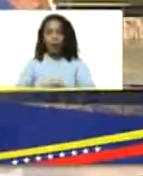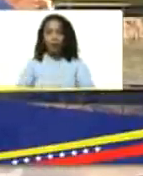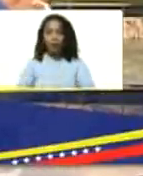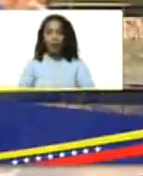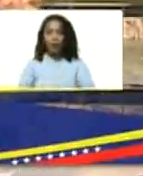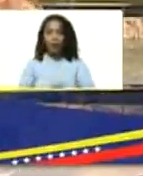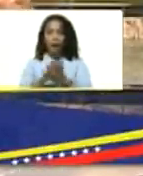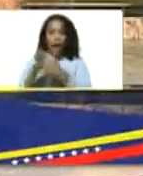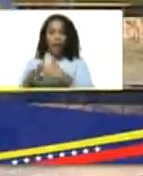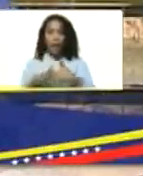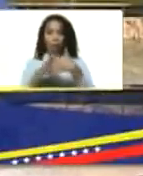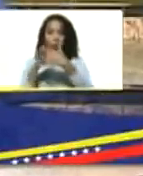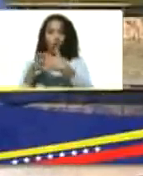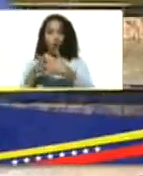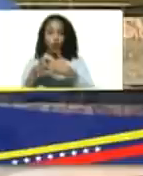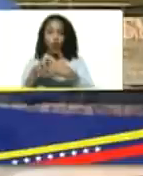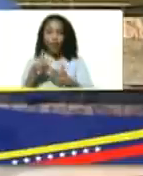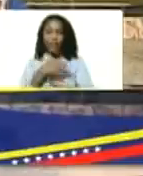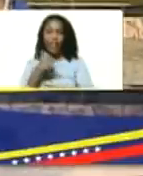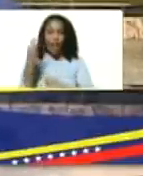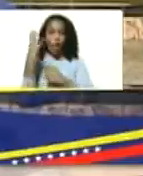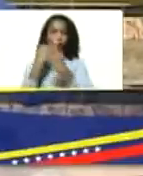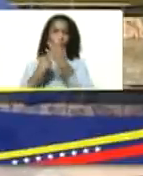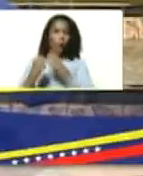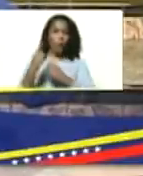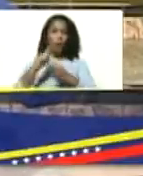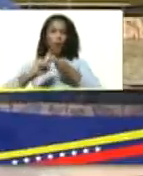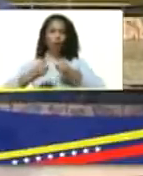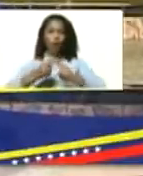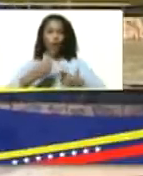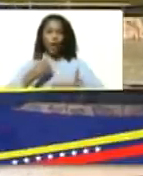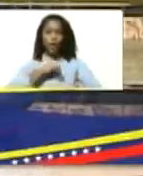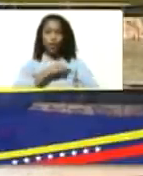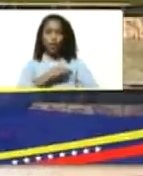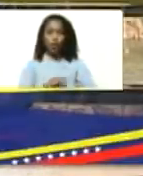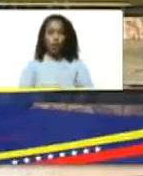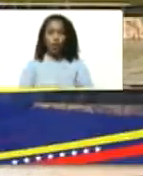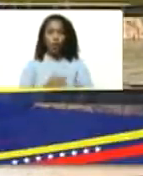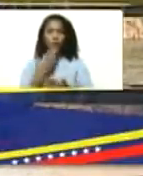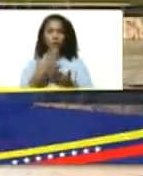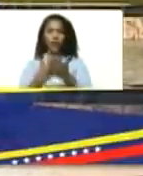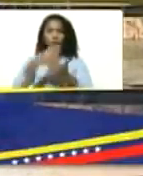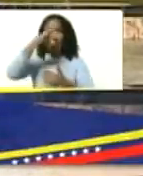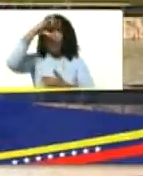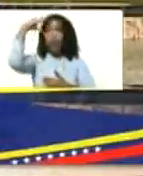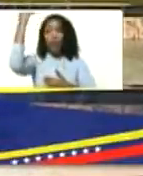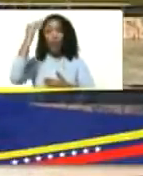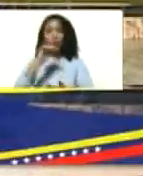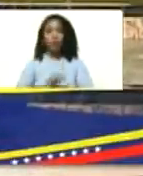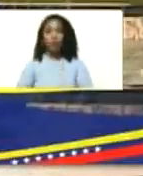eeuu que nos quieren comprar de todo en eeuu gracias a dios